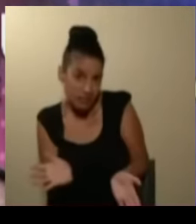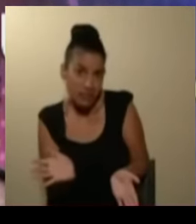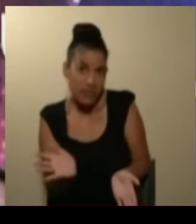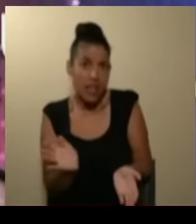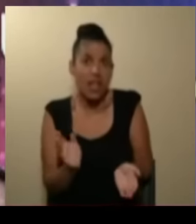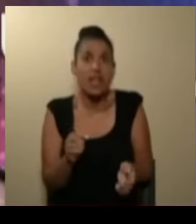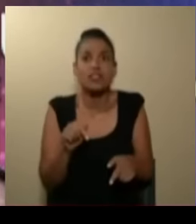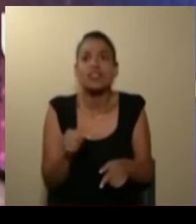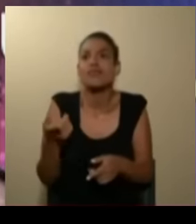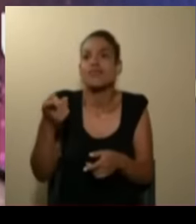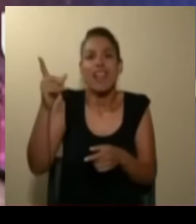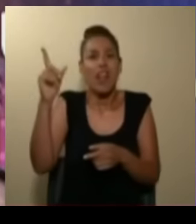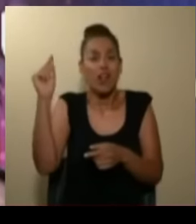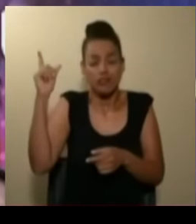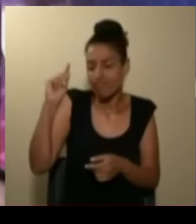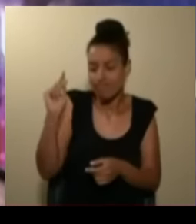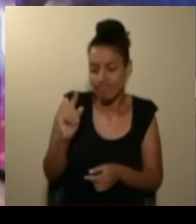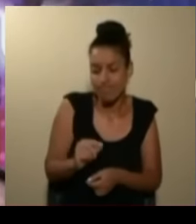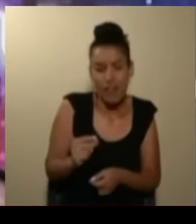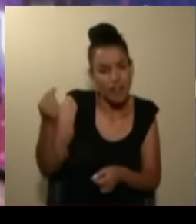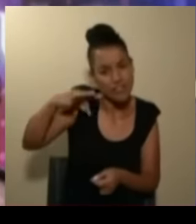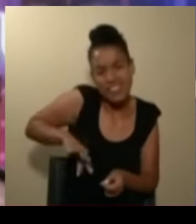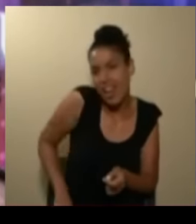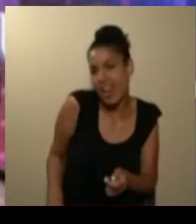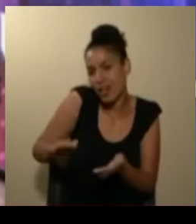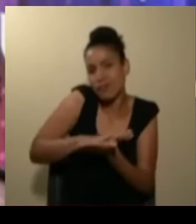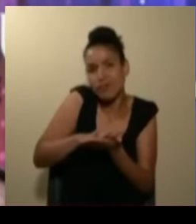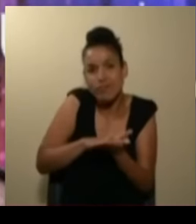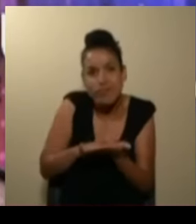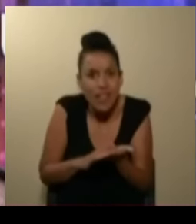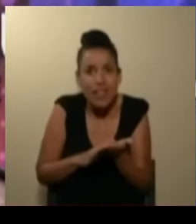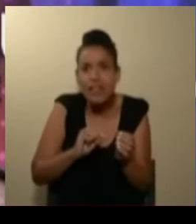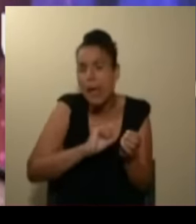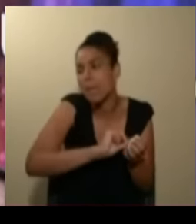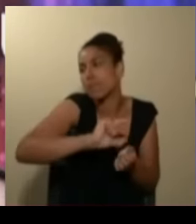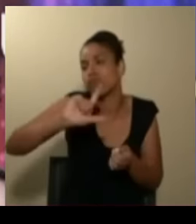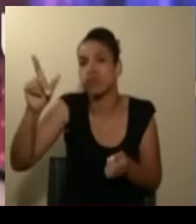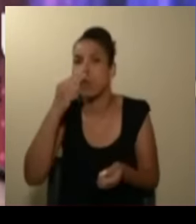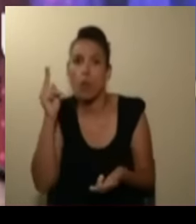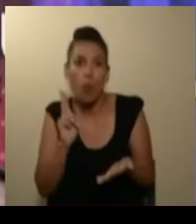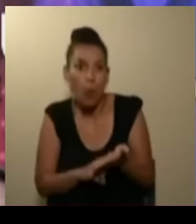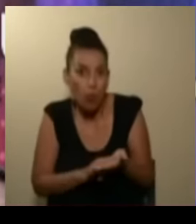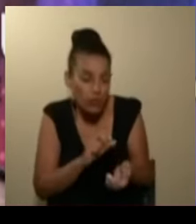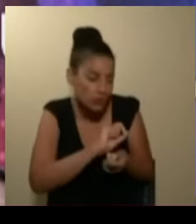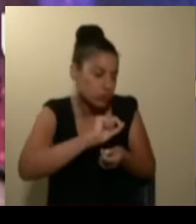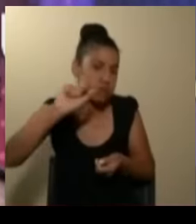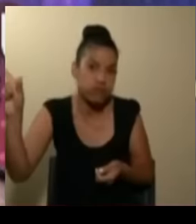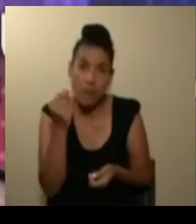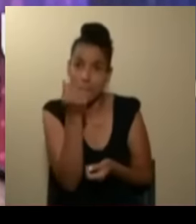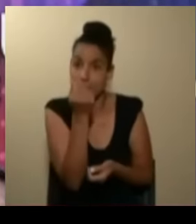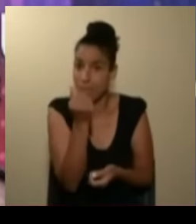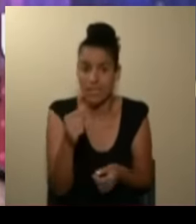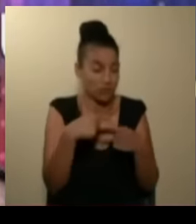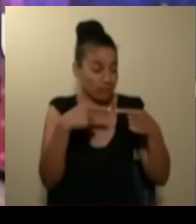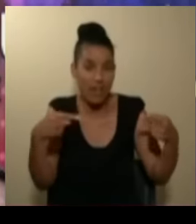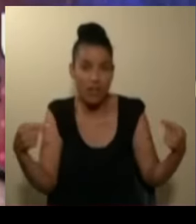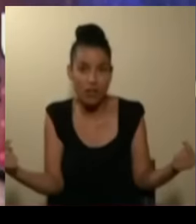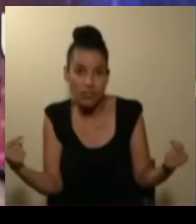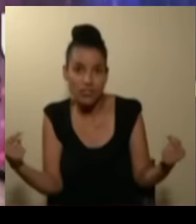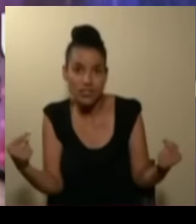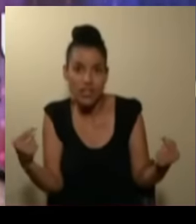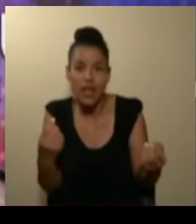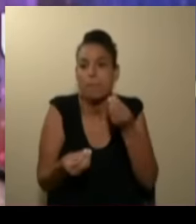caen los salarios, caen las jubilaciones, aumentan los impuestos, aumentan las tarifas, aumentan los precios de la